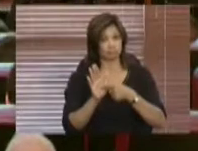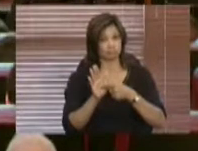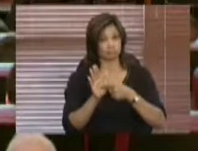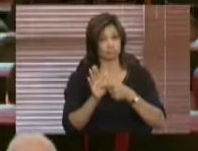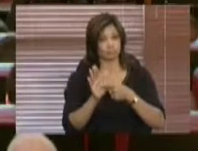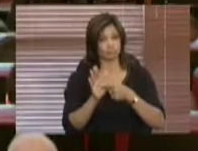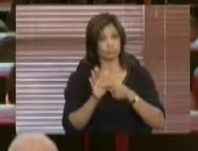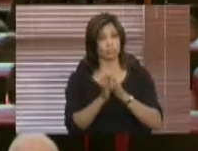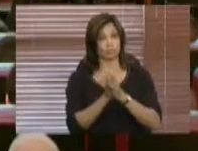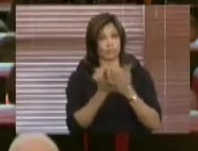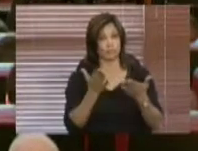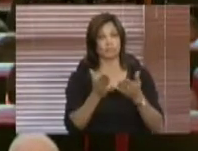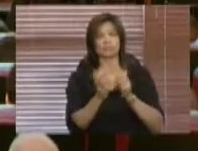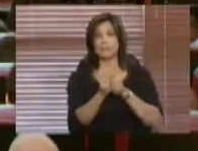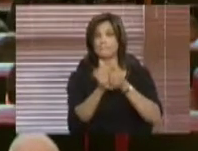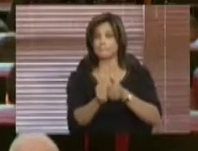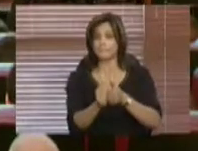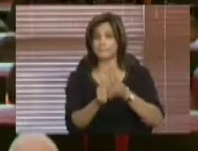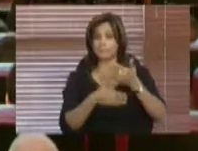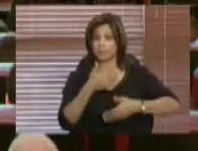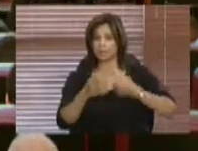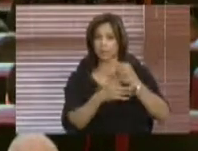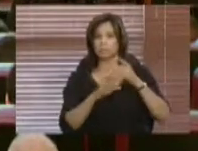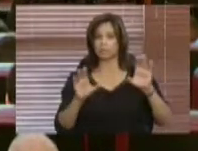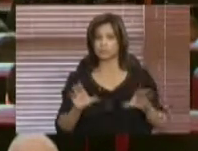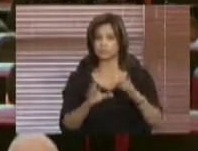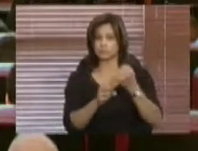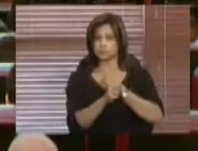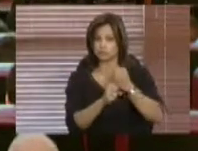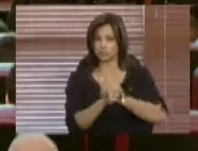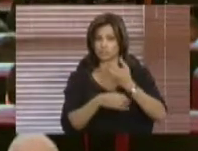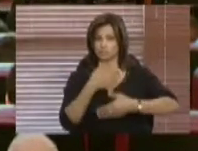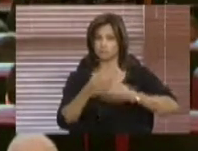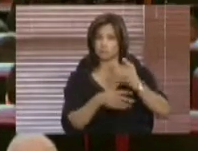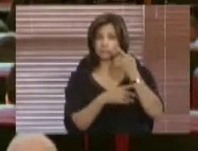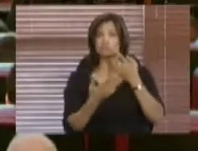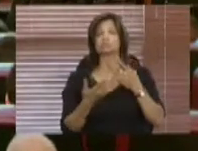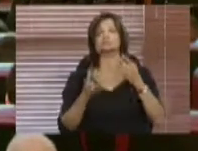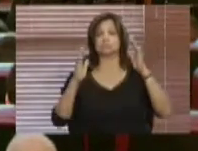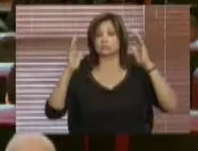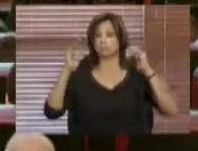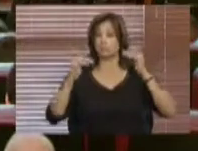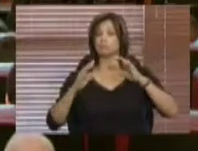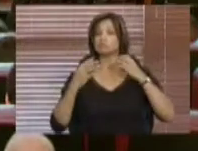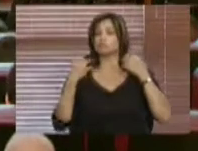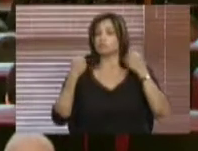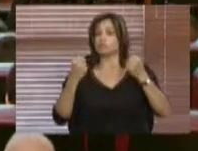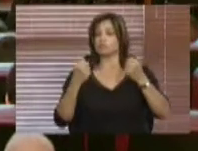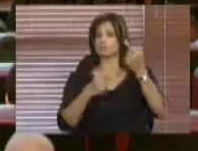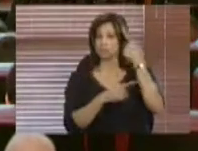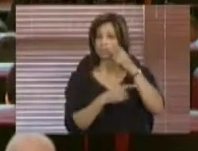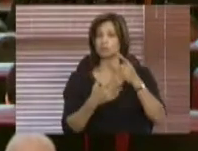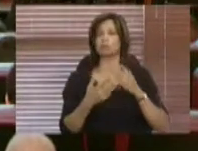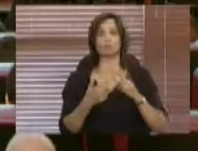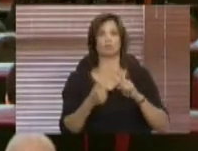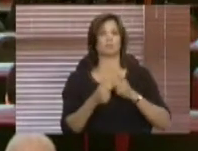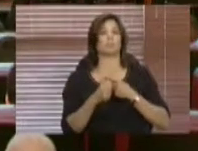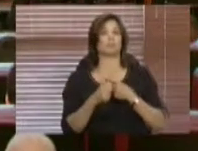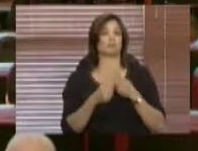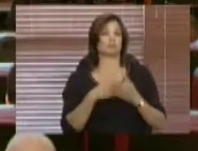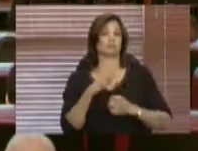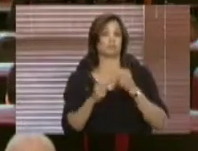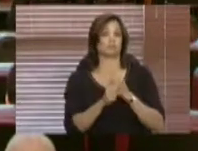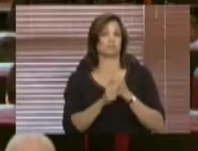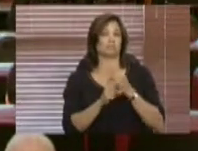de un manual de procedimiento para viabilizar su operatividad, con lo cual esperamos fortalecer en los primeros meses de este